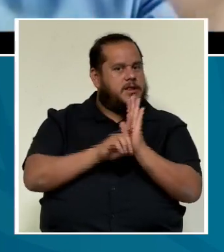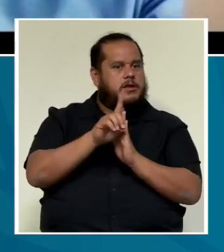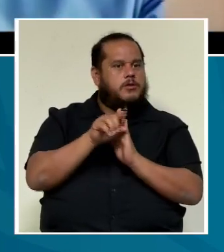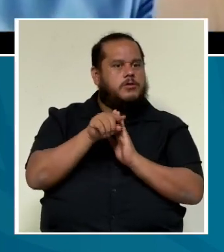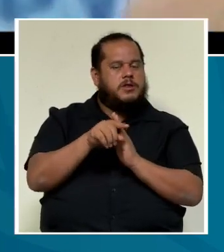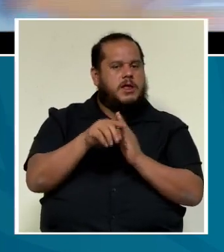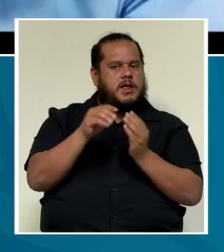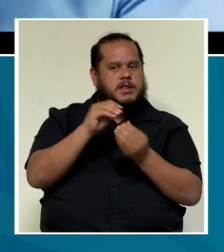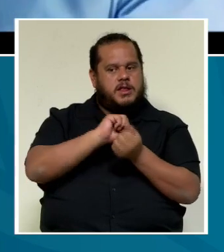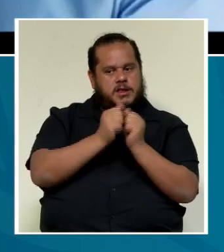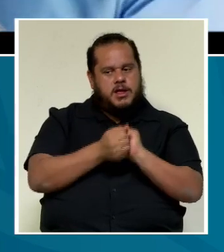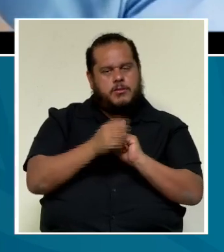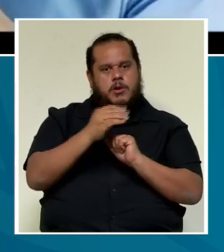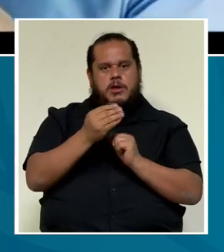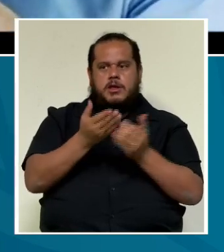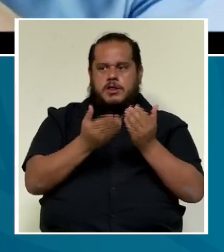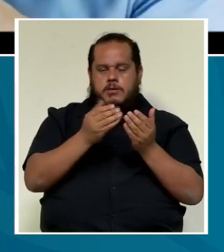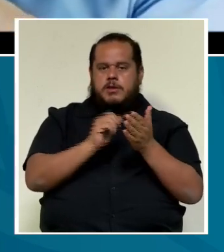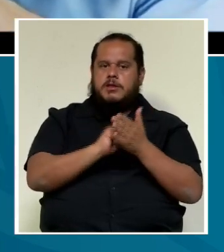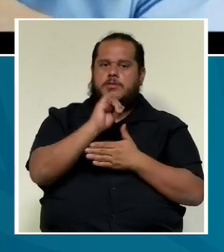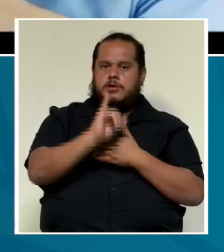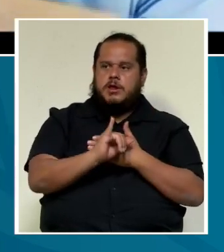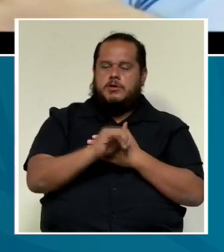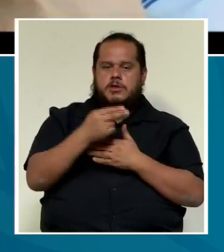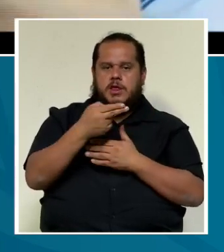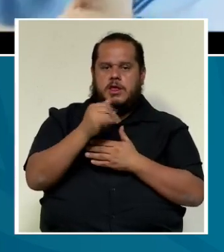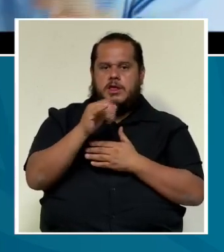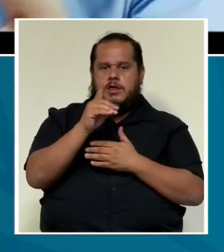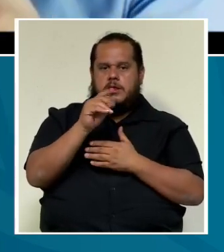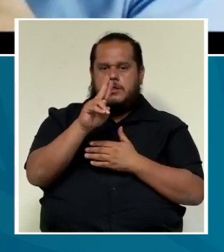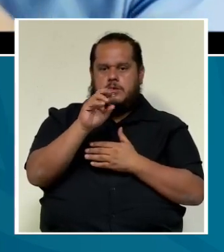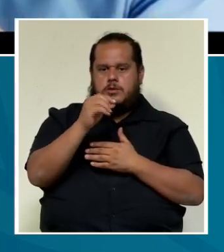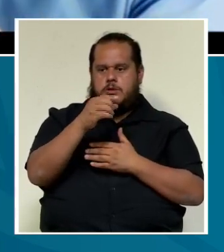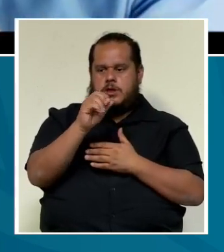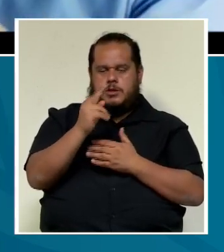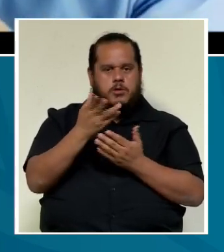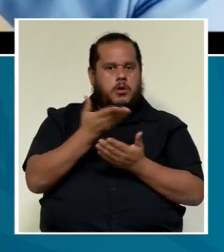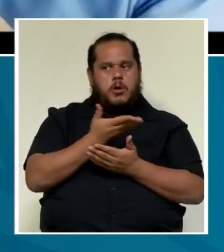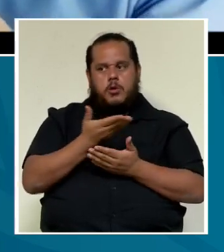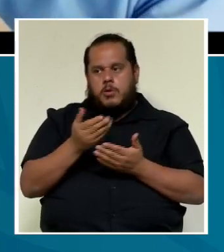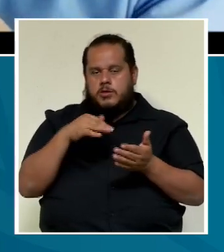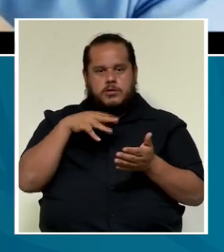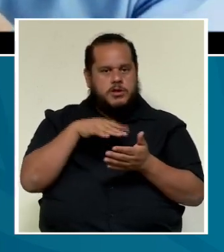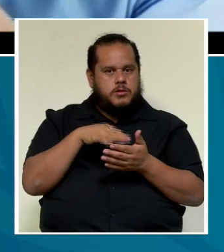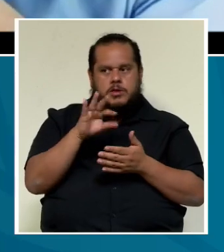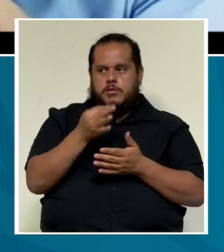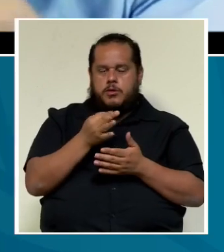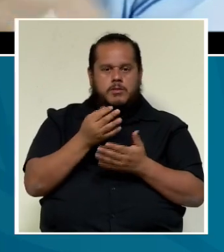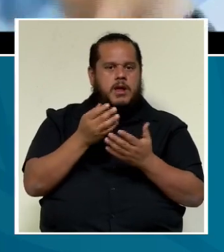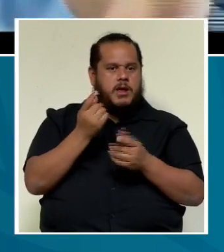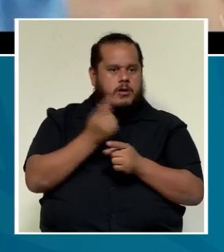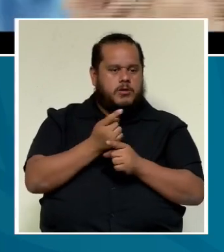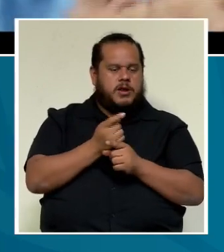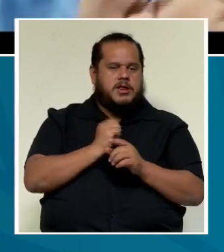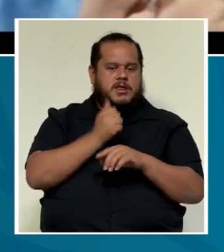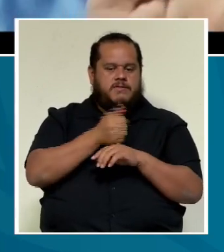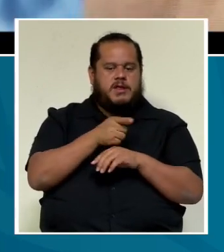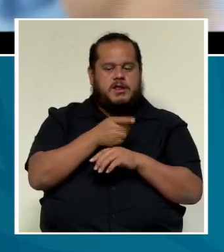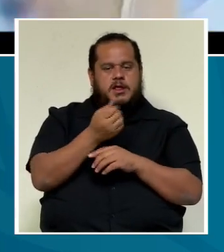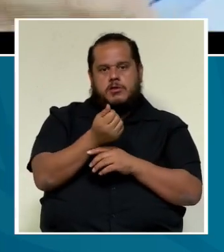esta transición y eventualmente de proyectos de hidrógeno, siempre y cuando pues, se estudie de manera oportuna y que nos permita definir si esos